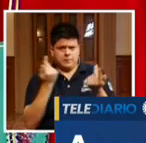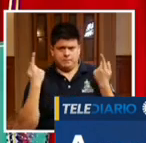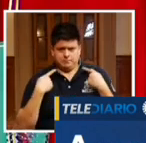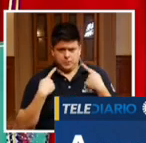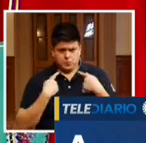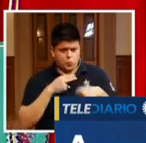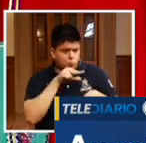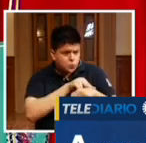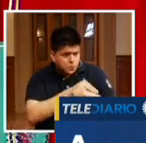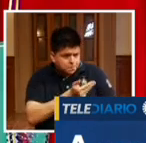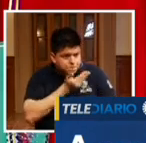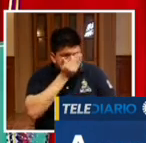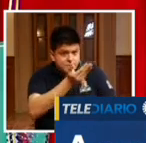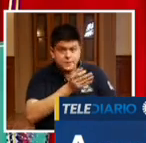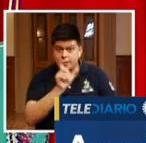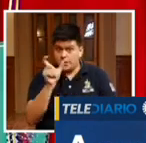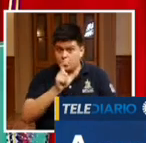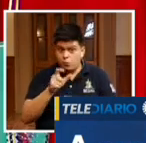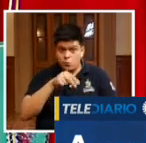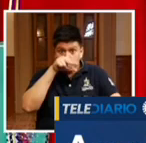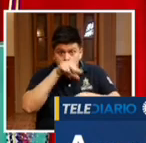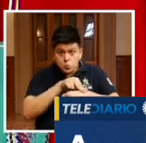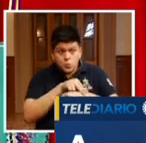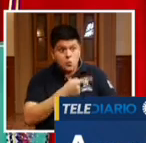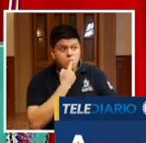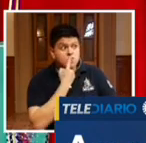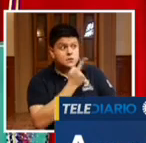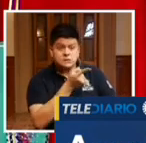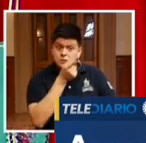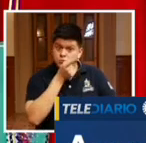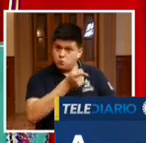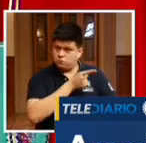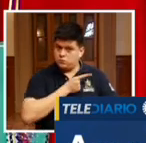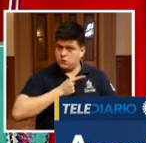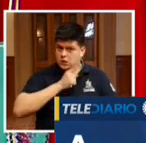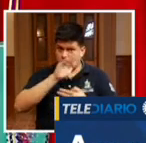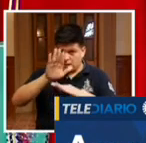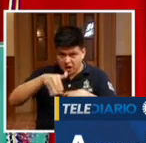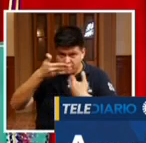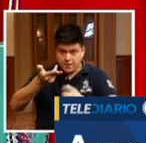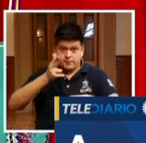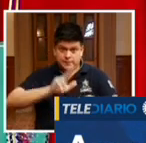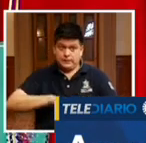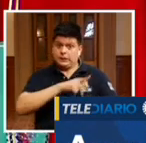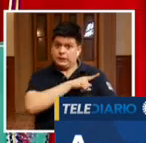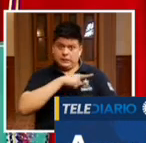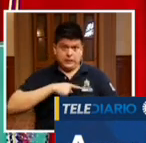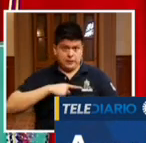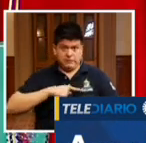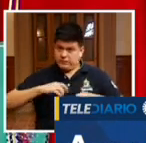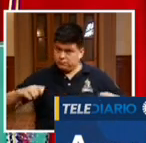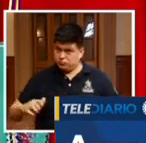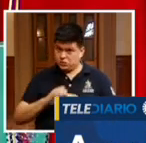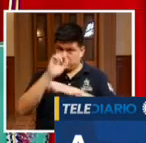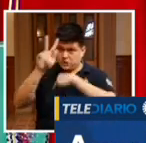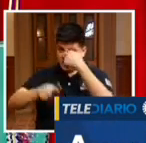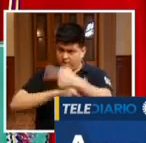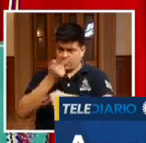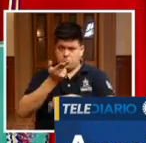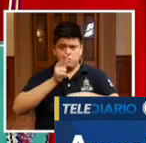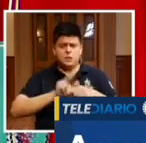el momento en que tu médico te indique que hay que ir a un hospital, hay que ir al hospital. No, una